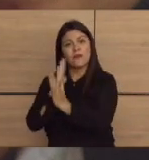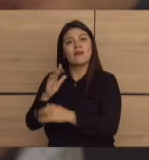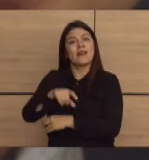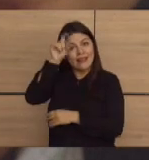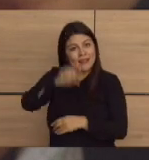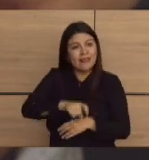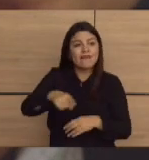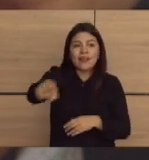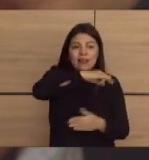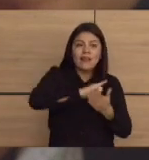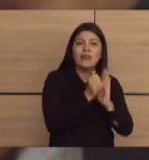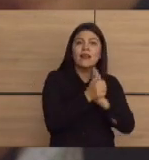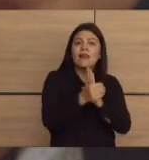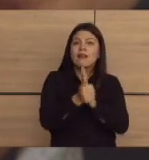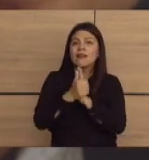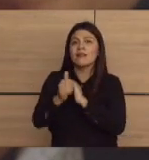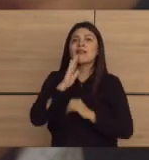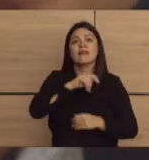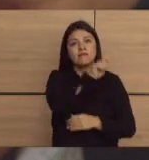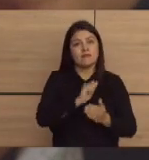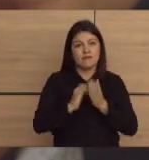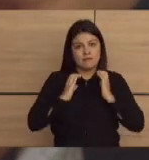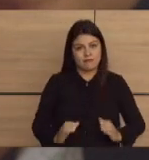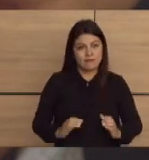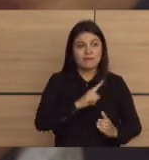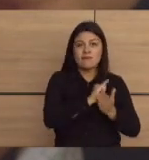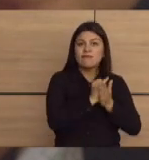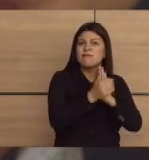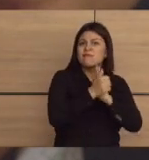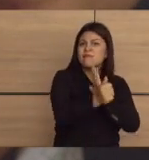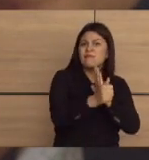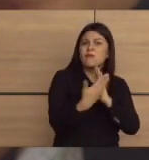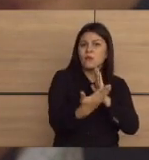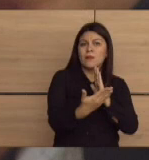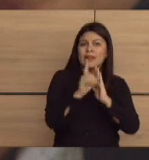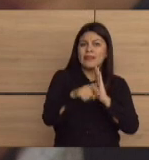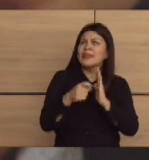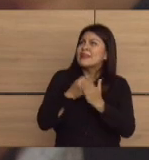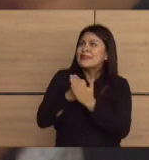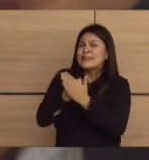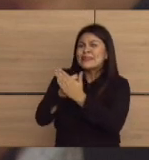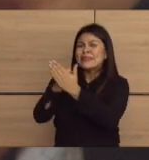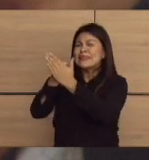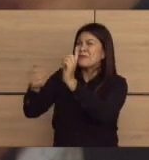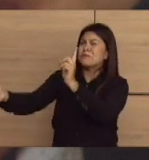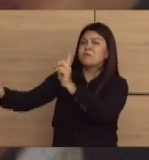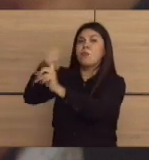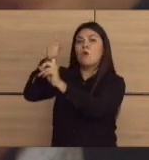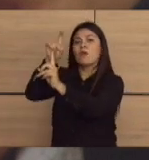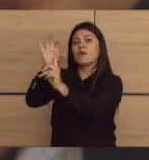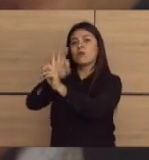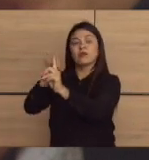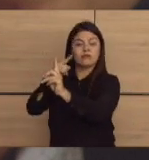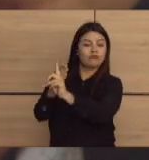del talento de los ciudadanos, talento que solamente puede ser nutrido categóricamente si volvemos al